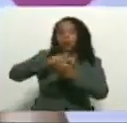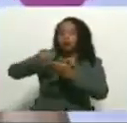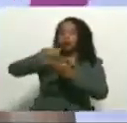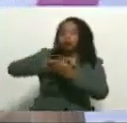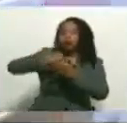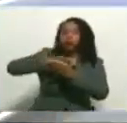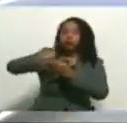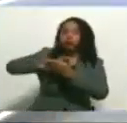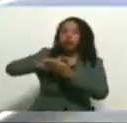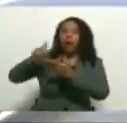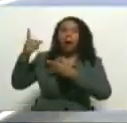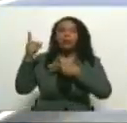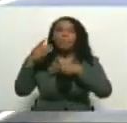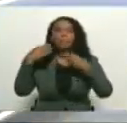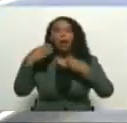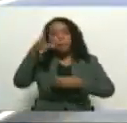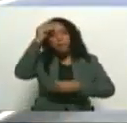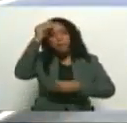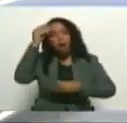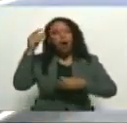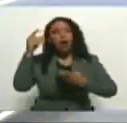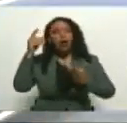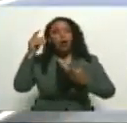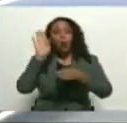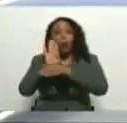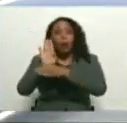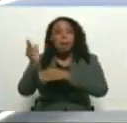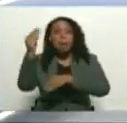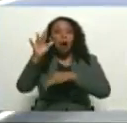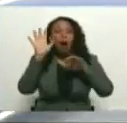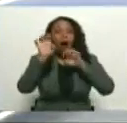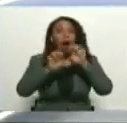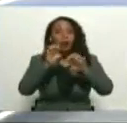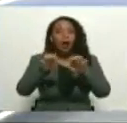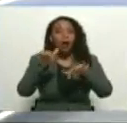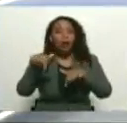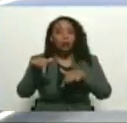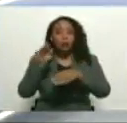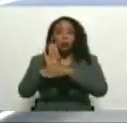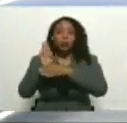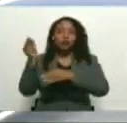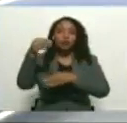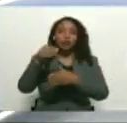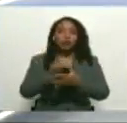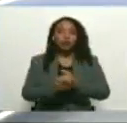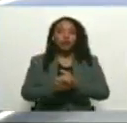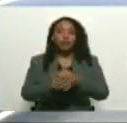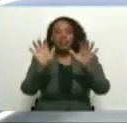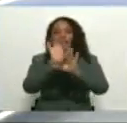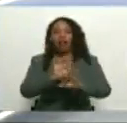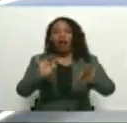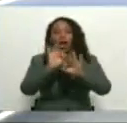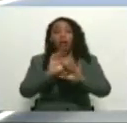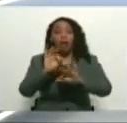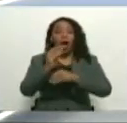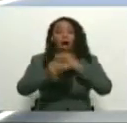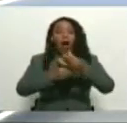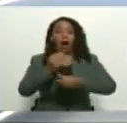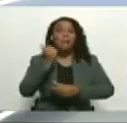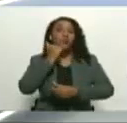Para aprender a apreciarla aún más. Exacto. Y para conservarla. Eso es correcto. Que nadie se vaya